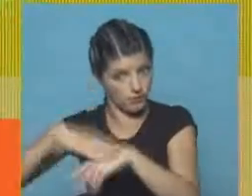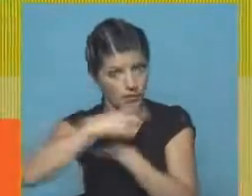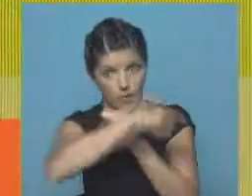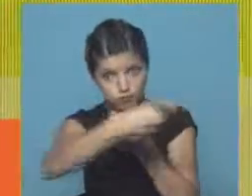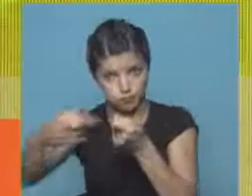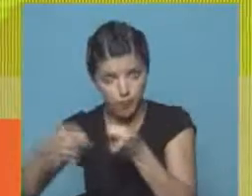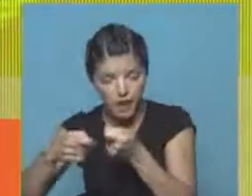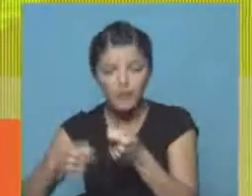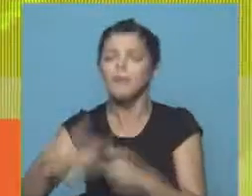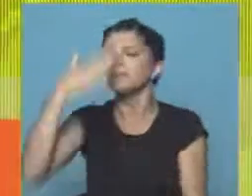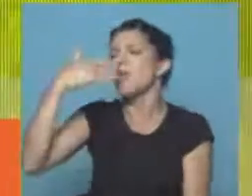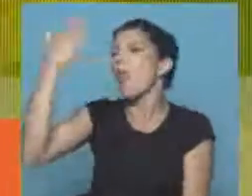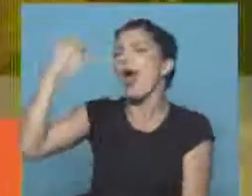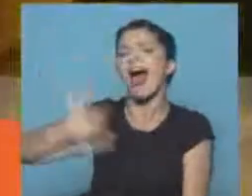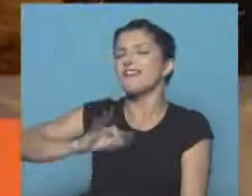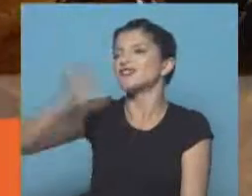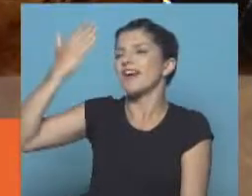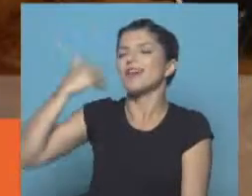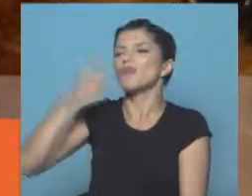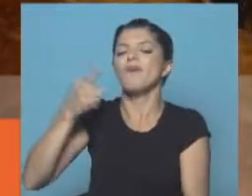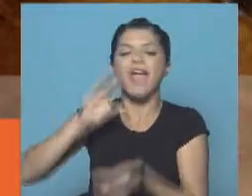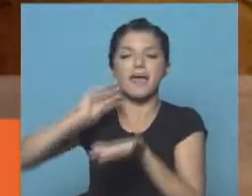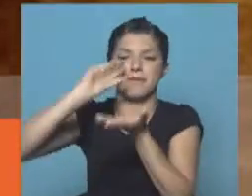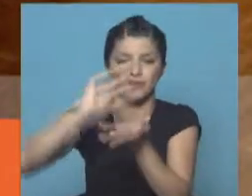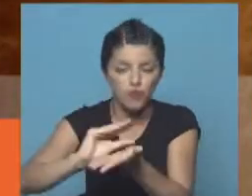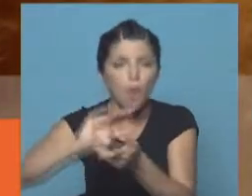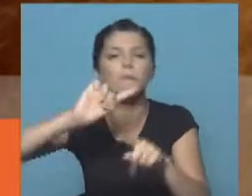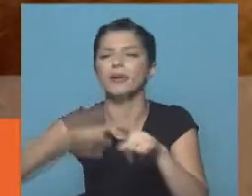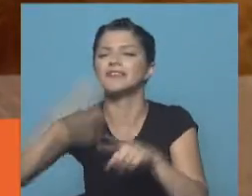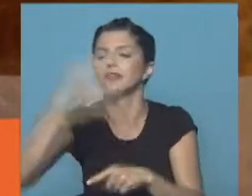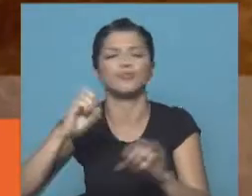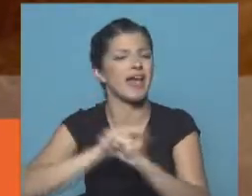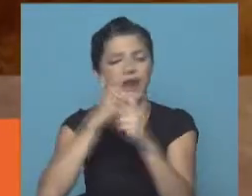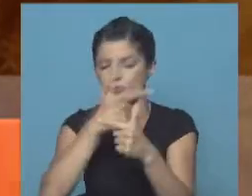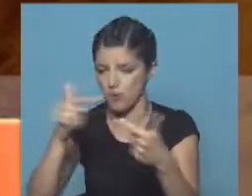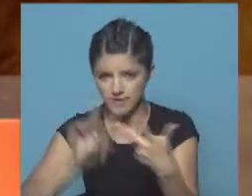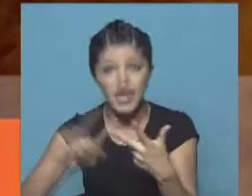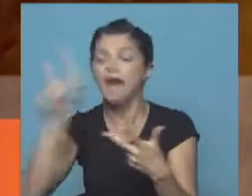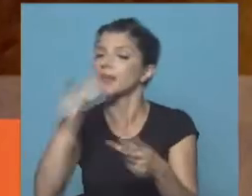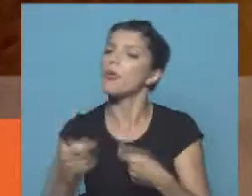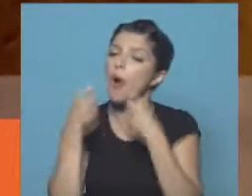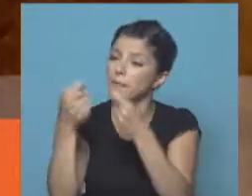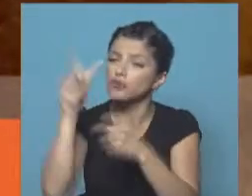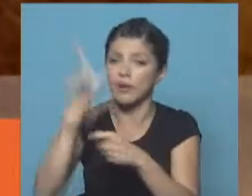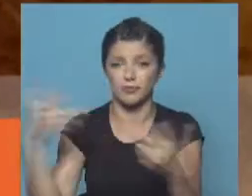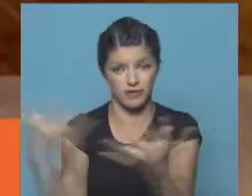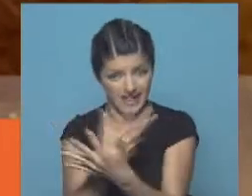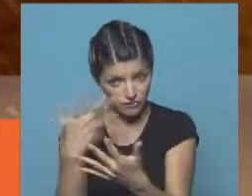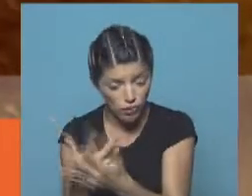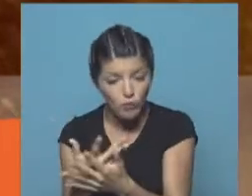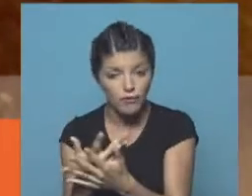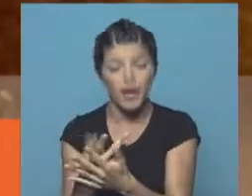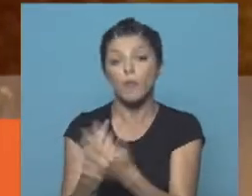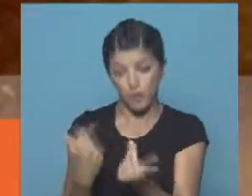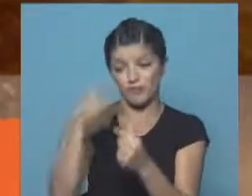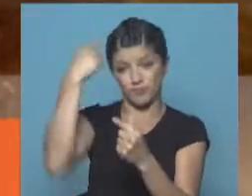hubo inversión en justicia, no hubo políticas de seguridad claras, no hubo un acompañamiento a la víctima. Nosotros estamos corrigiendo todo